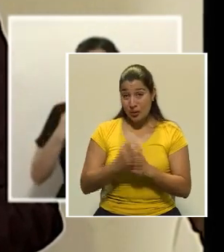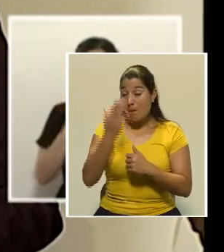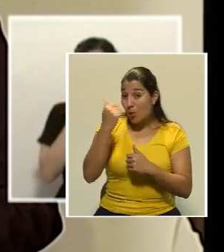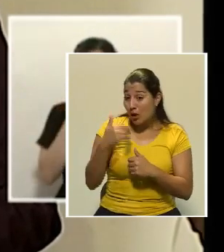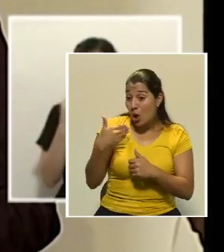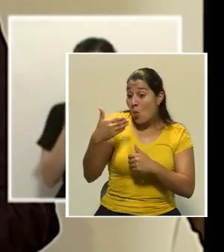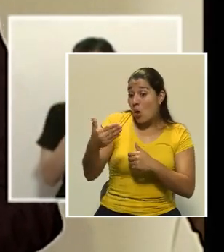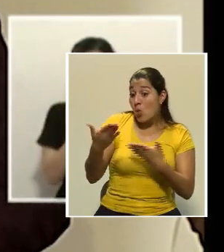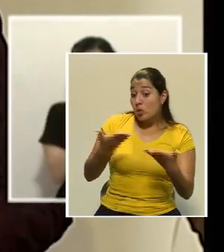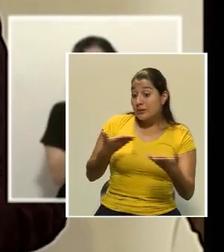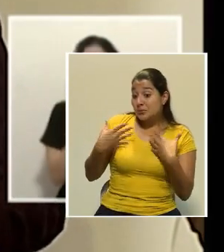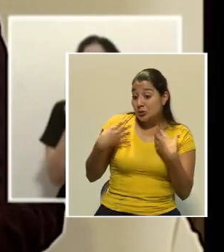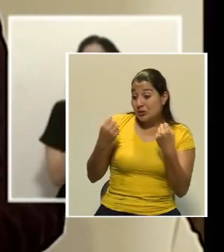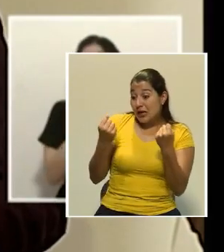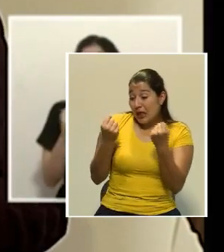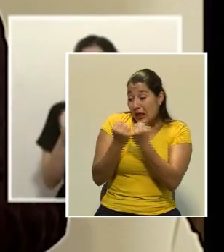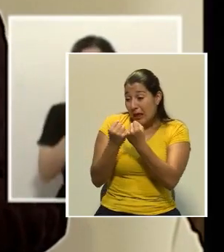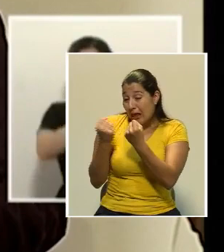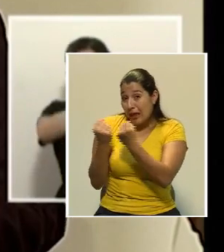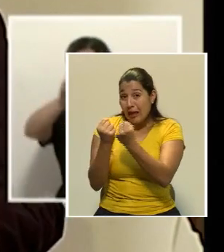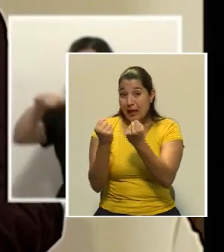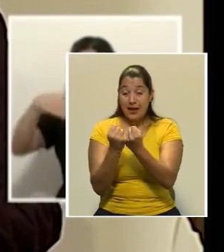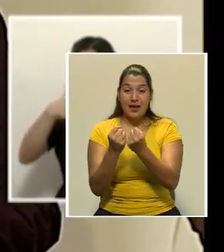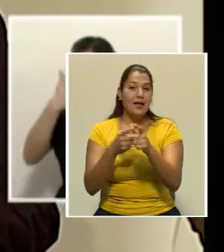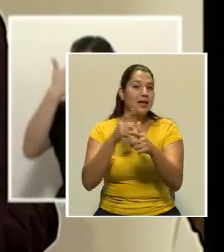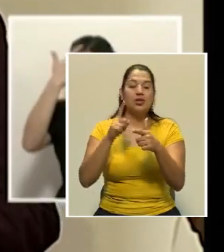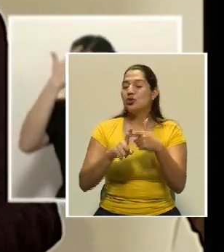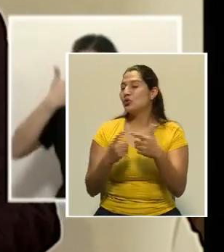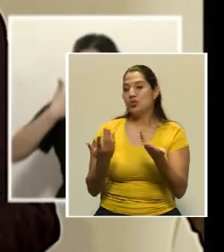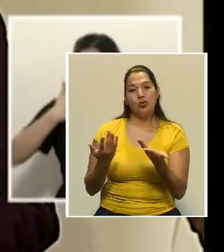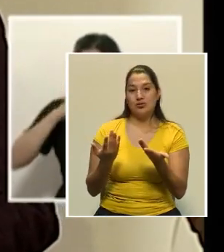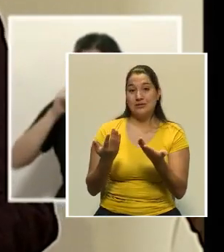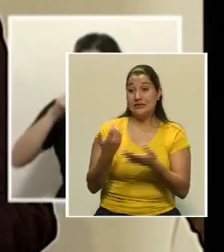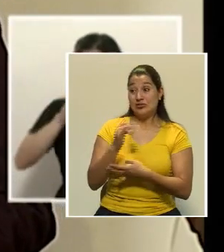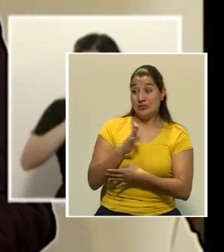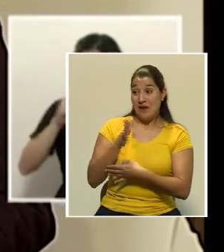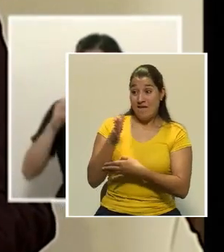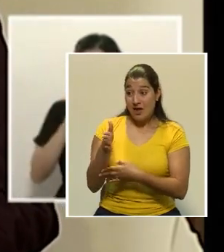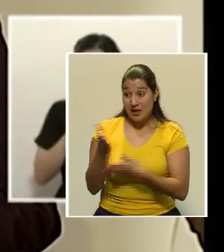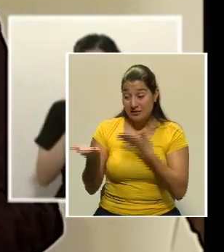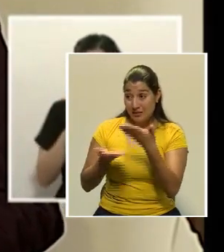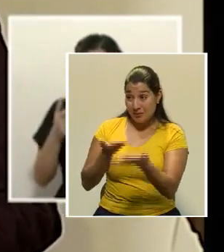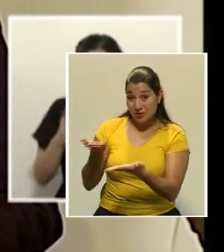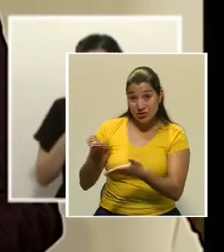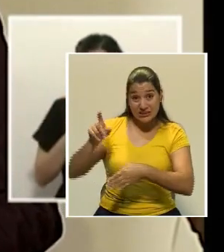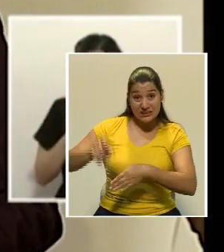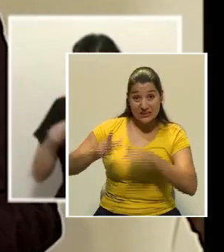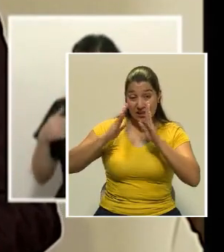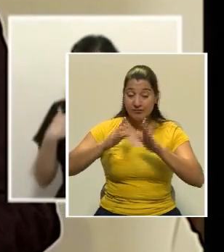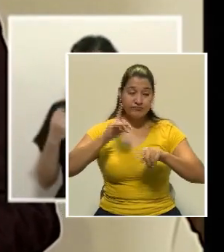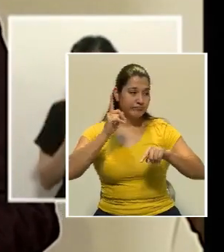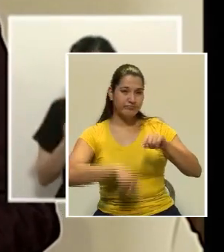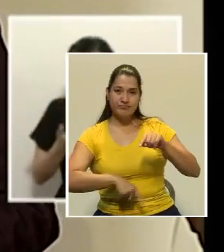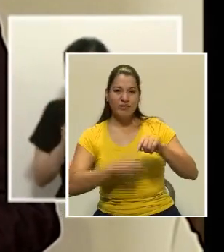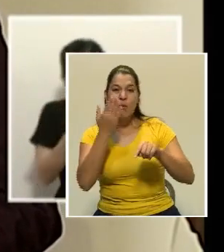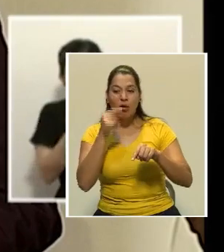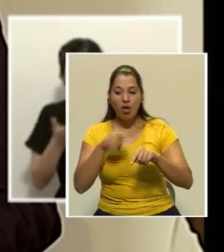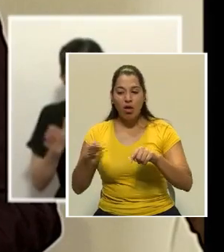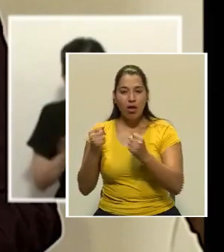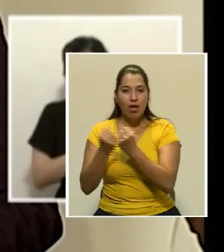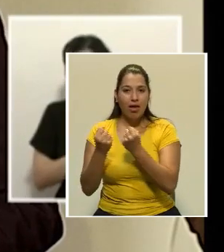haber posibilidad de que todas las personas que se enferman gravemente y que ocupan unidades de cuidados intensivos vayan a tener esa disponibilidad. Entonces aquí siempre